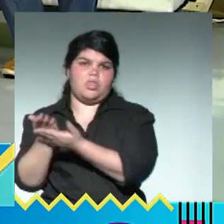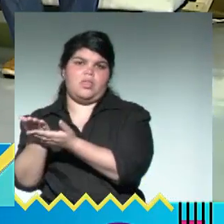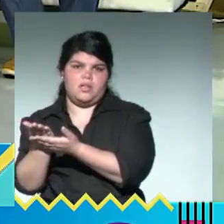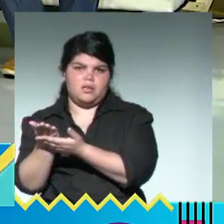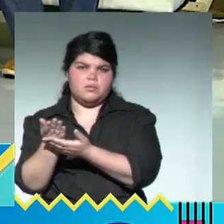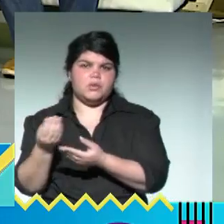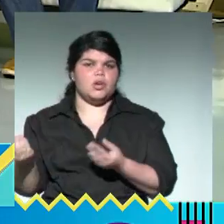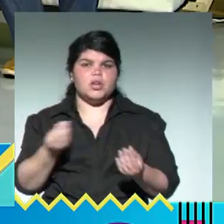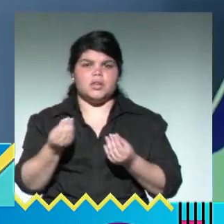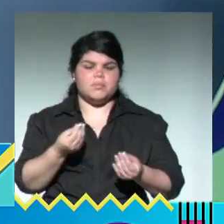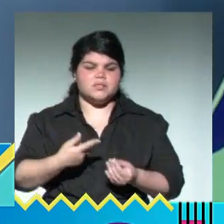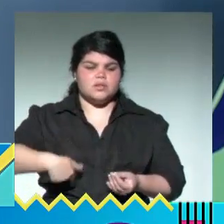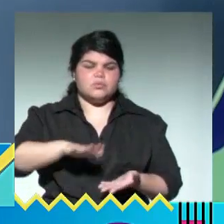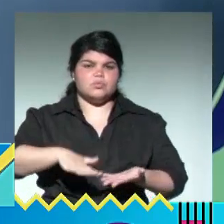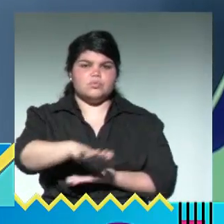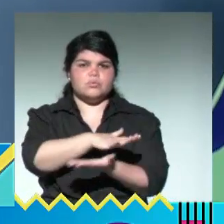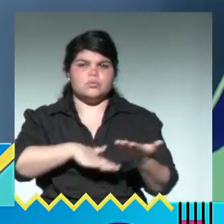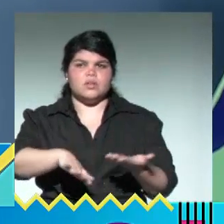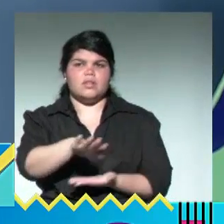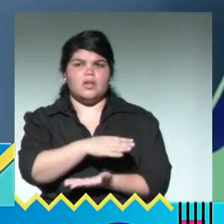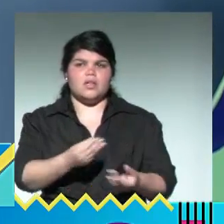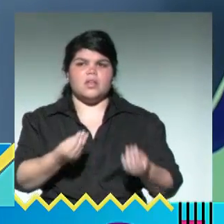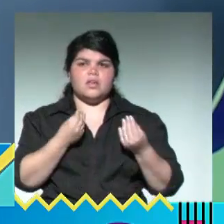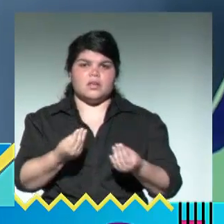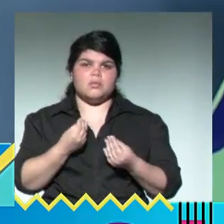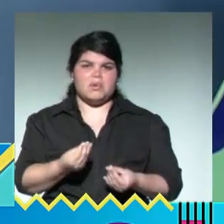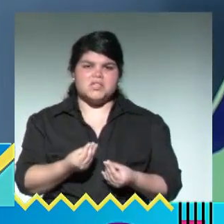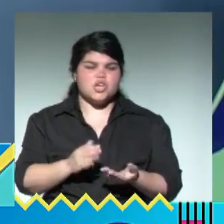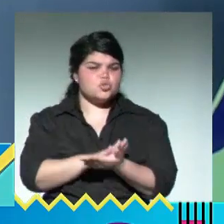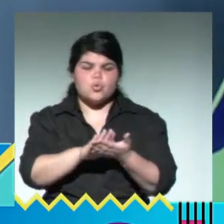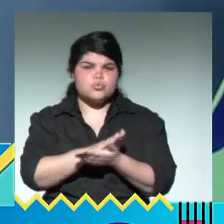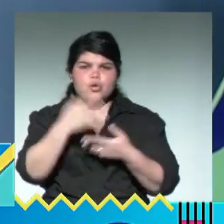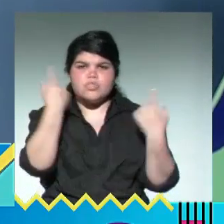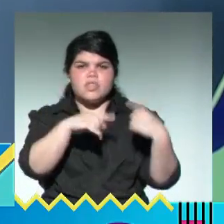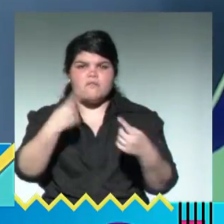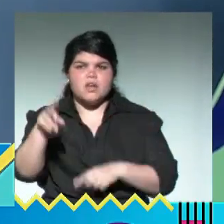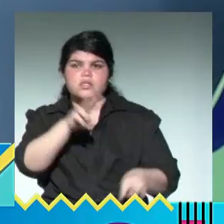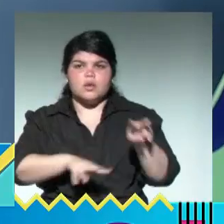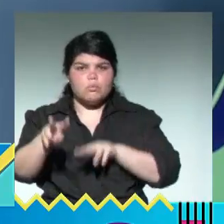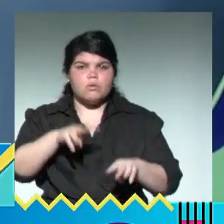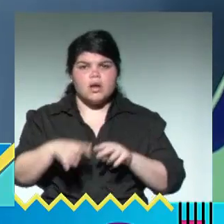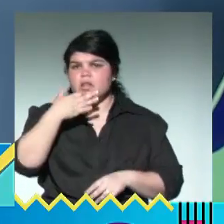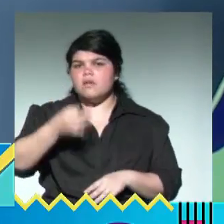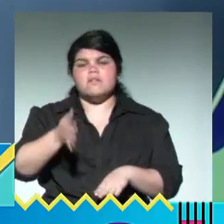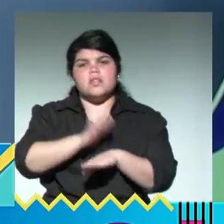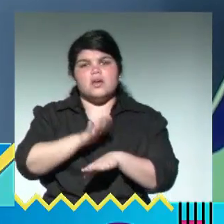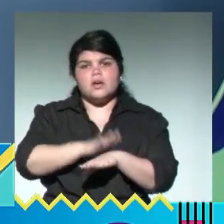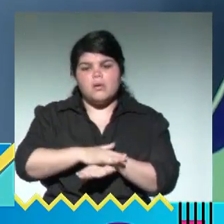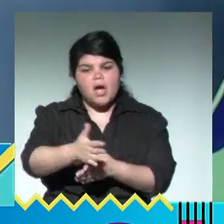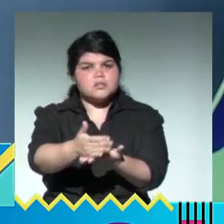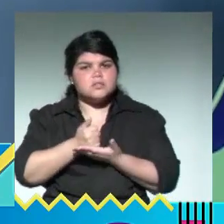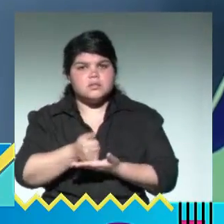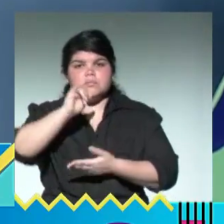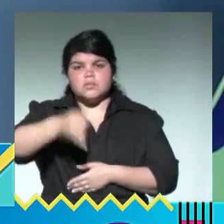pregunta nuestra de la sociedad en realidad es, bueno, ¿cuándo vamos a dejar de decir que no nos quedó otra? Y vamos a hacernos cargo, digo, quien se tiene que hacer cargo, de